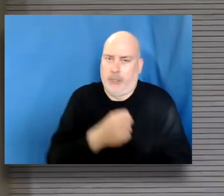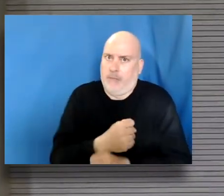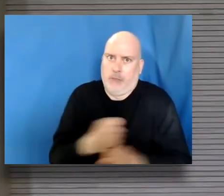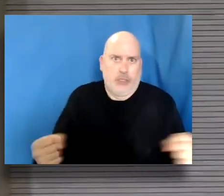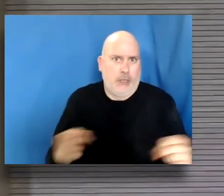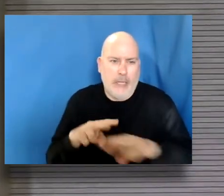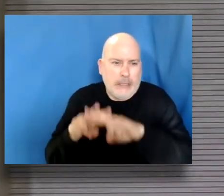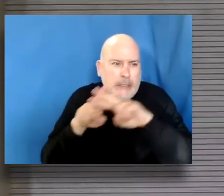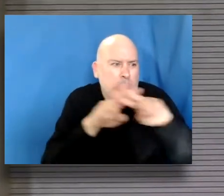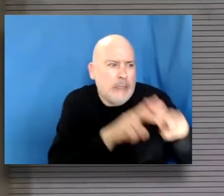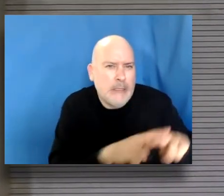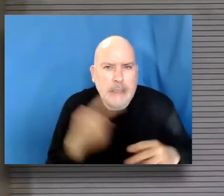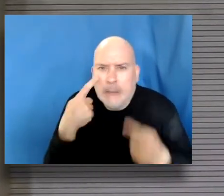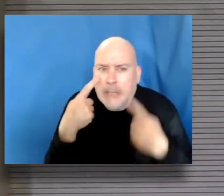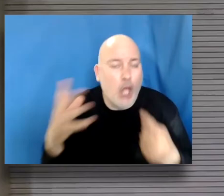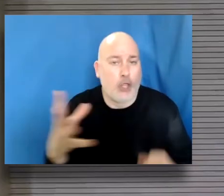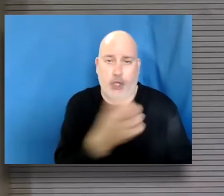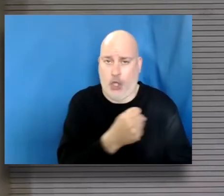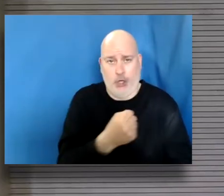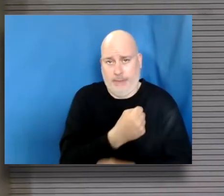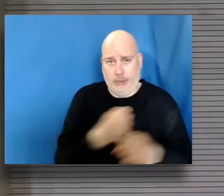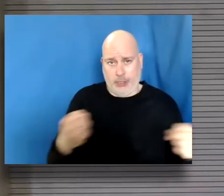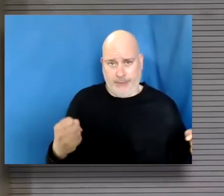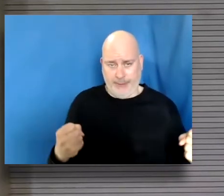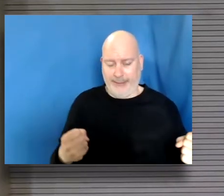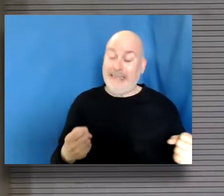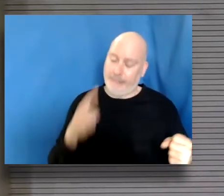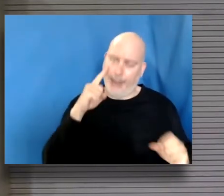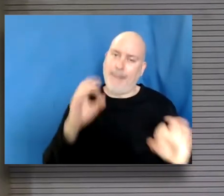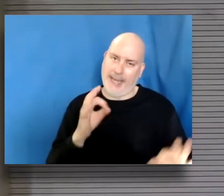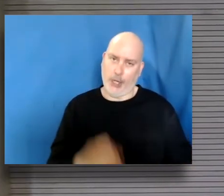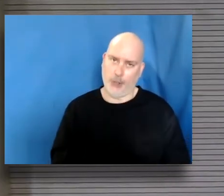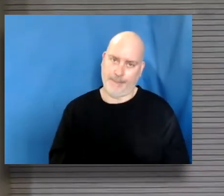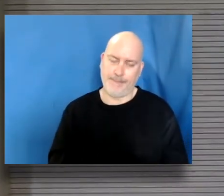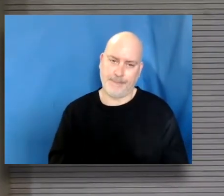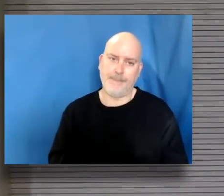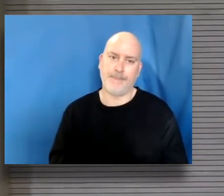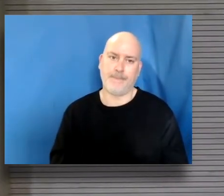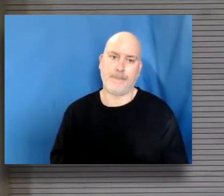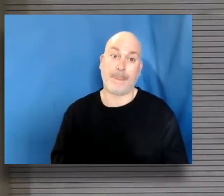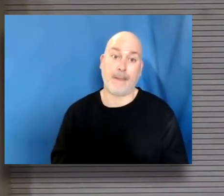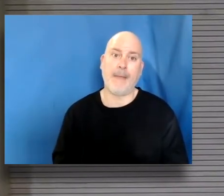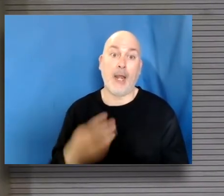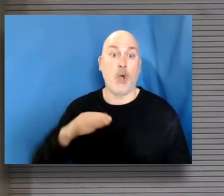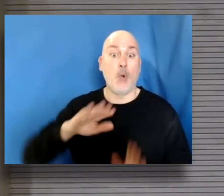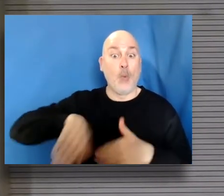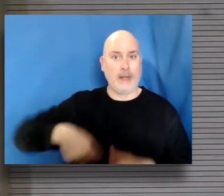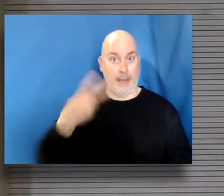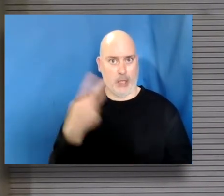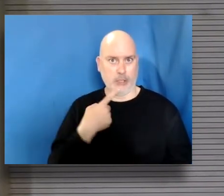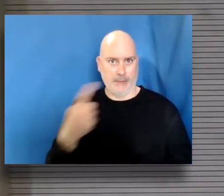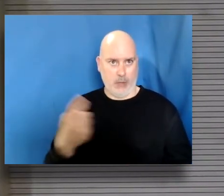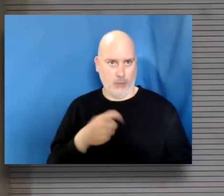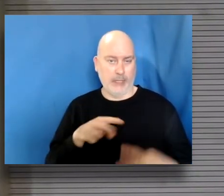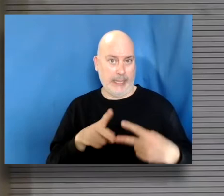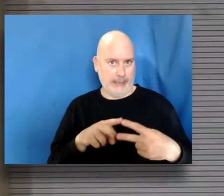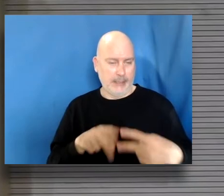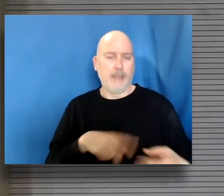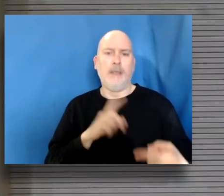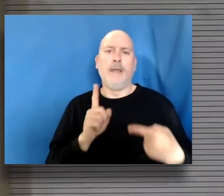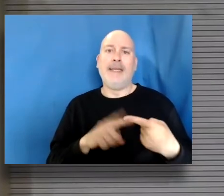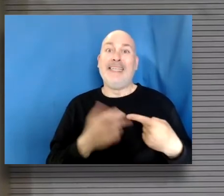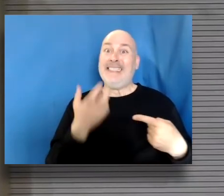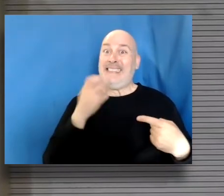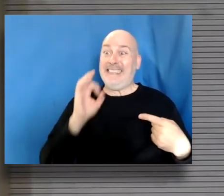a toda la clase. Consideramos que es un peligro. Muy bien, y 2 preguntas más ya para cerrar. Si un niño